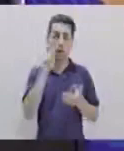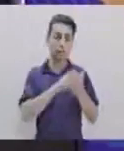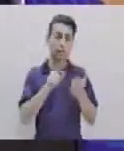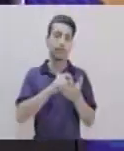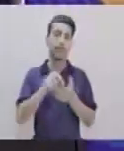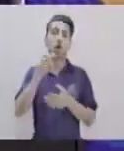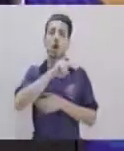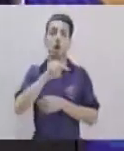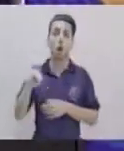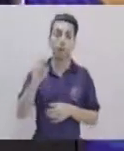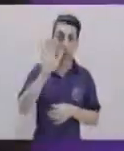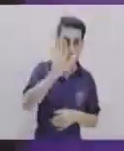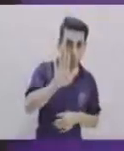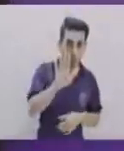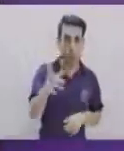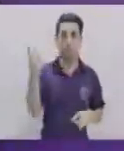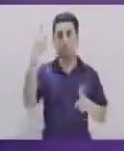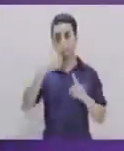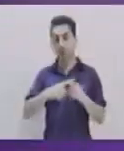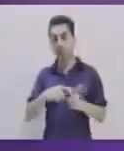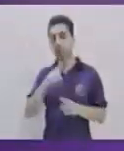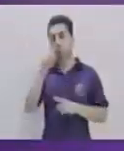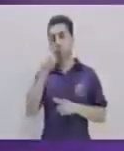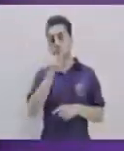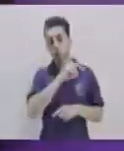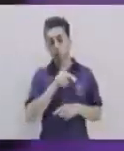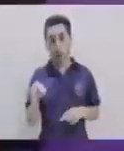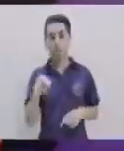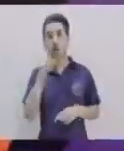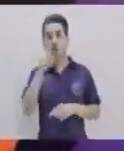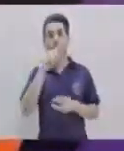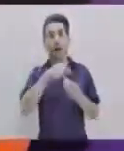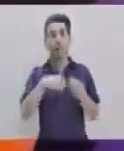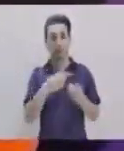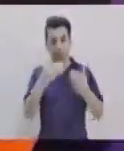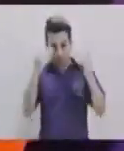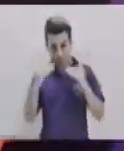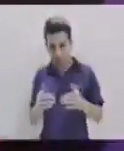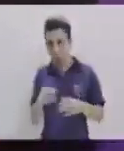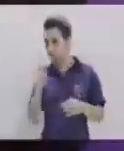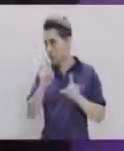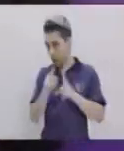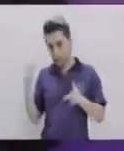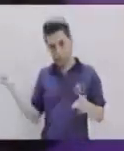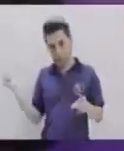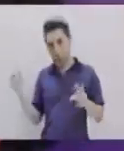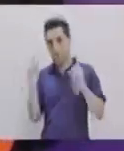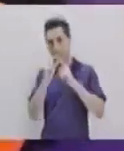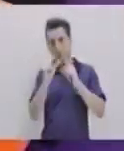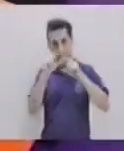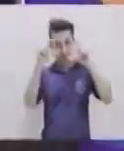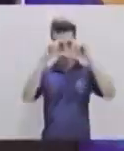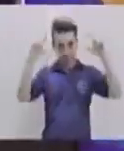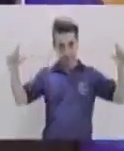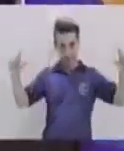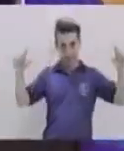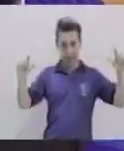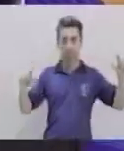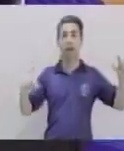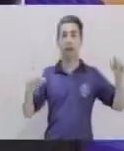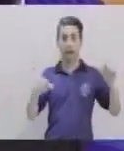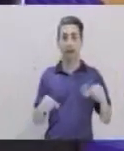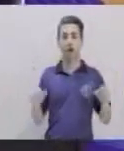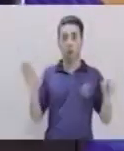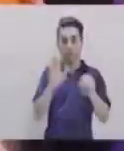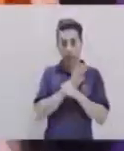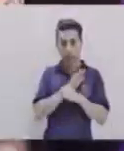de una persona de tu familia. Vas a escribir la palabra completa y lo vas a escribir